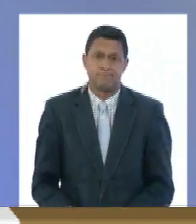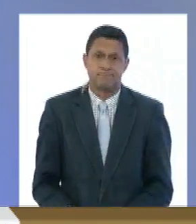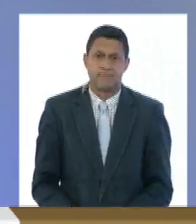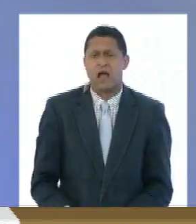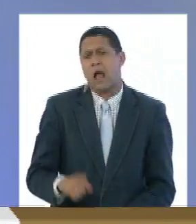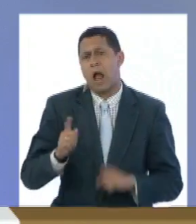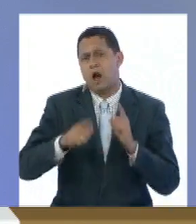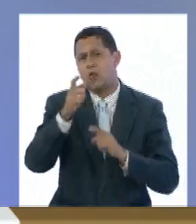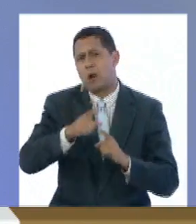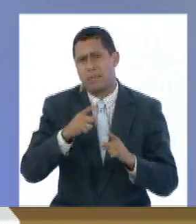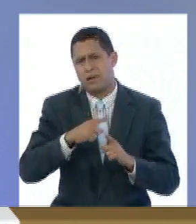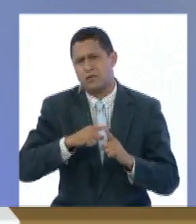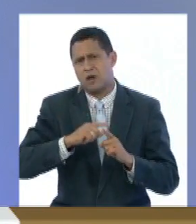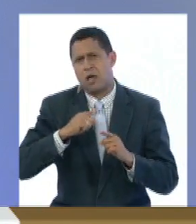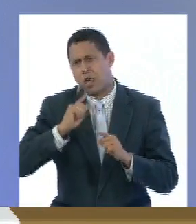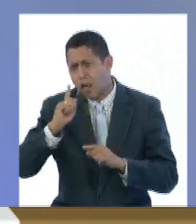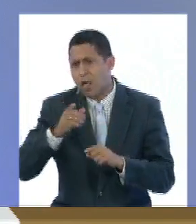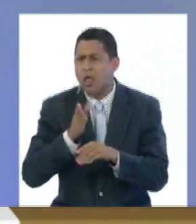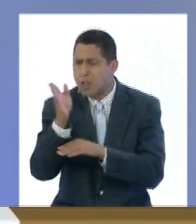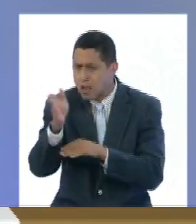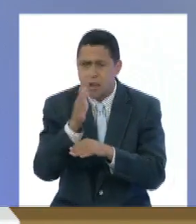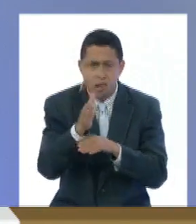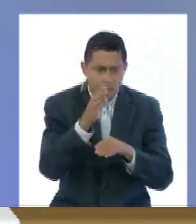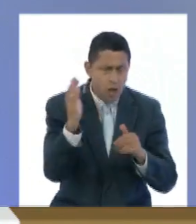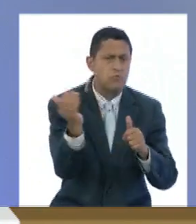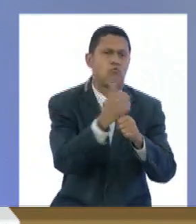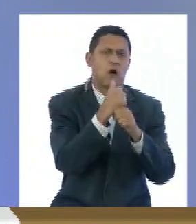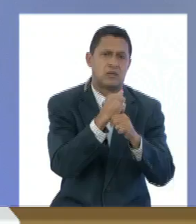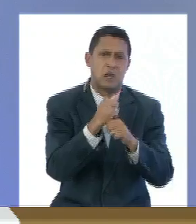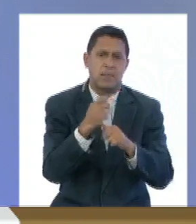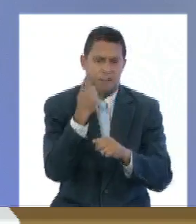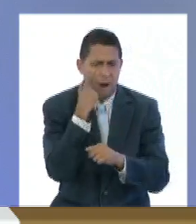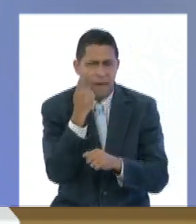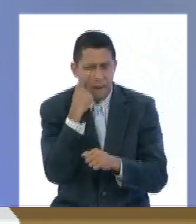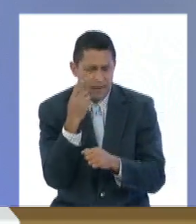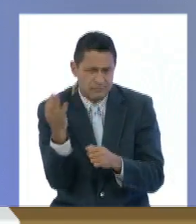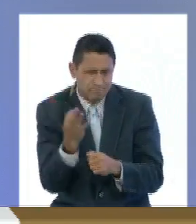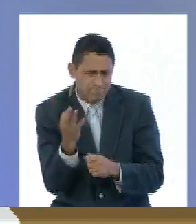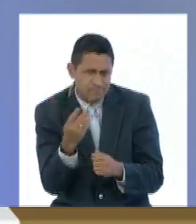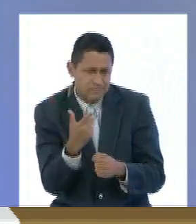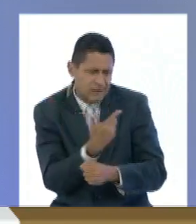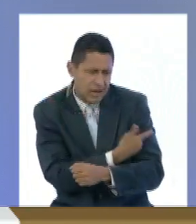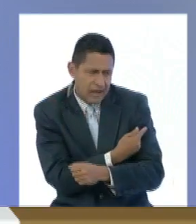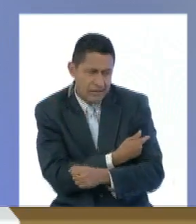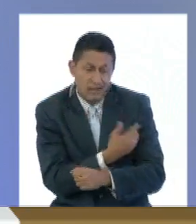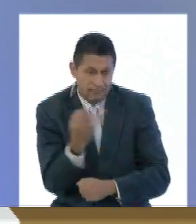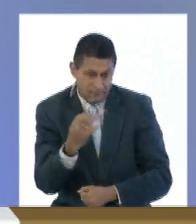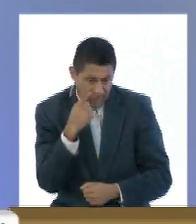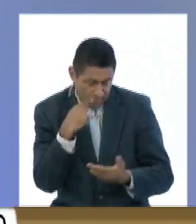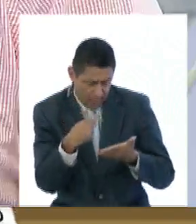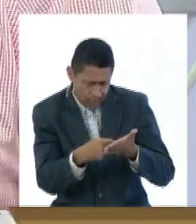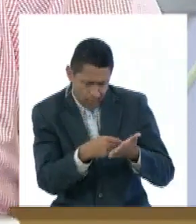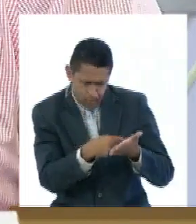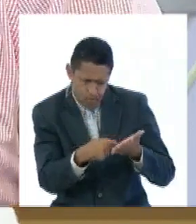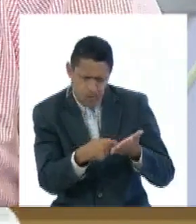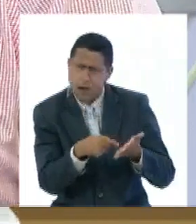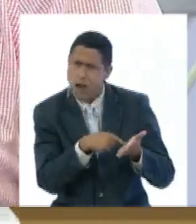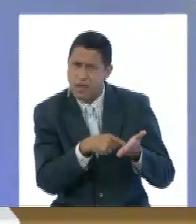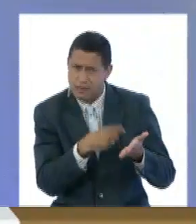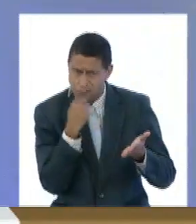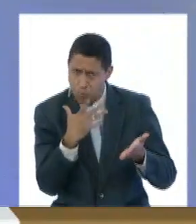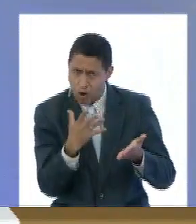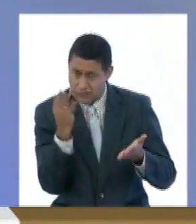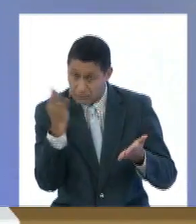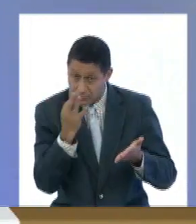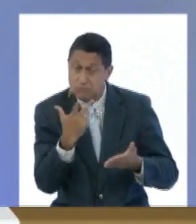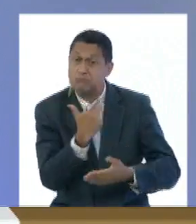hay personas que han ido de un lugar a otro y han encontrado. Sí, lo importante es ver la calidad y también verificar que esa vacuna que le están